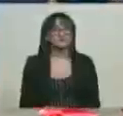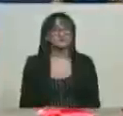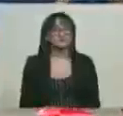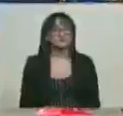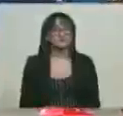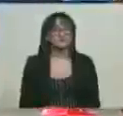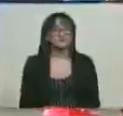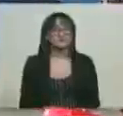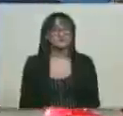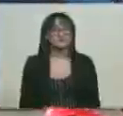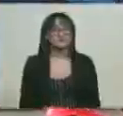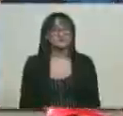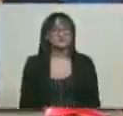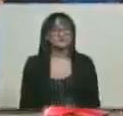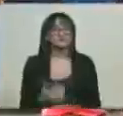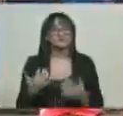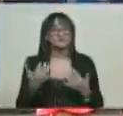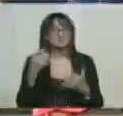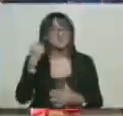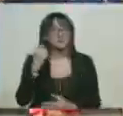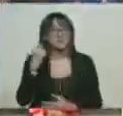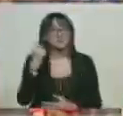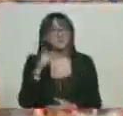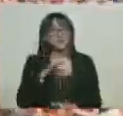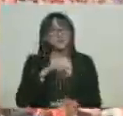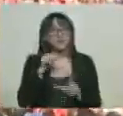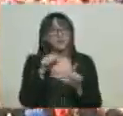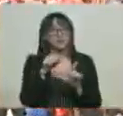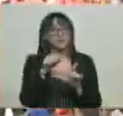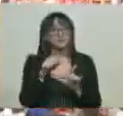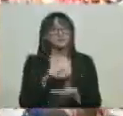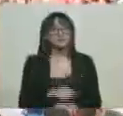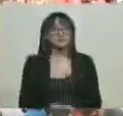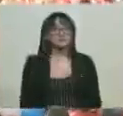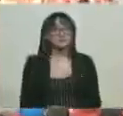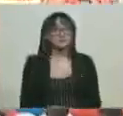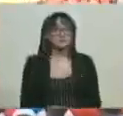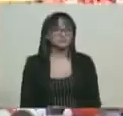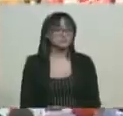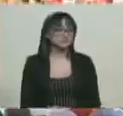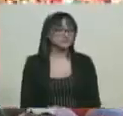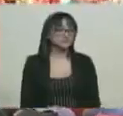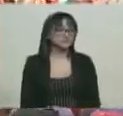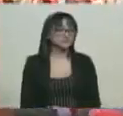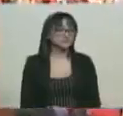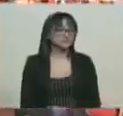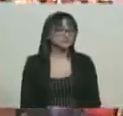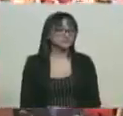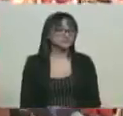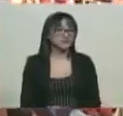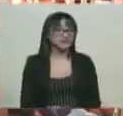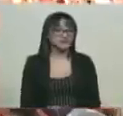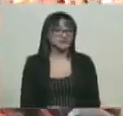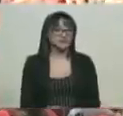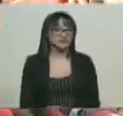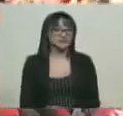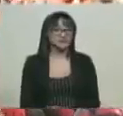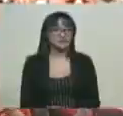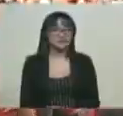Aquí están las candidatas del Gran Polo Patriótico. Aquí están los candidatos del Consejo